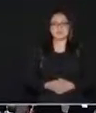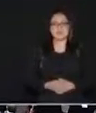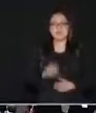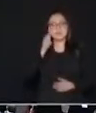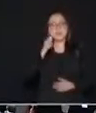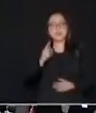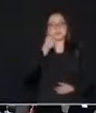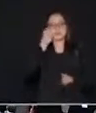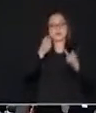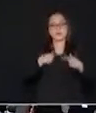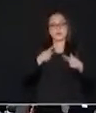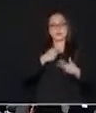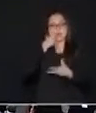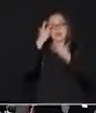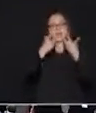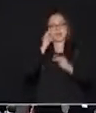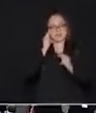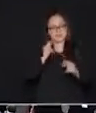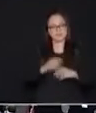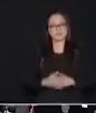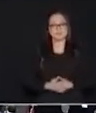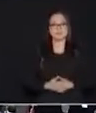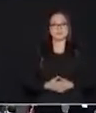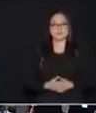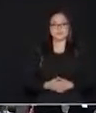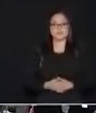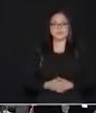Escuchamos ahí algunos gritos, vamos a guardar silencio para escuchar.